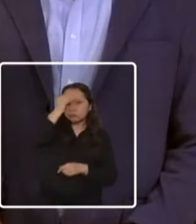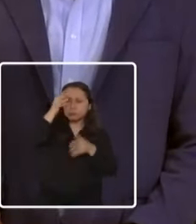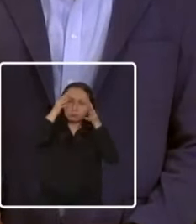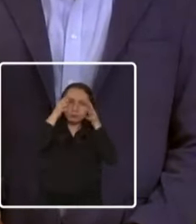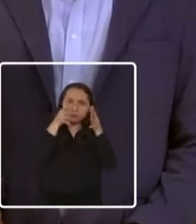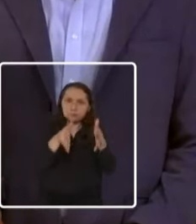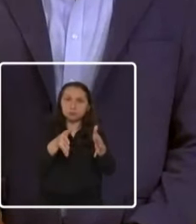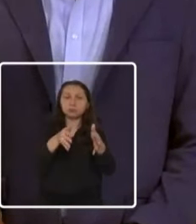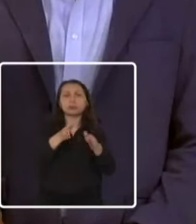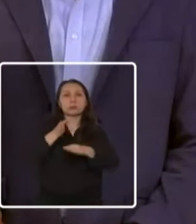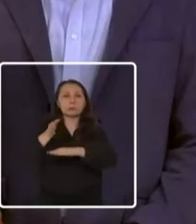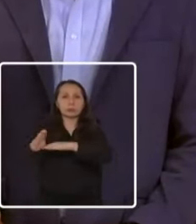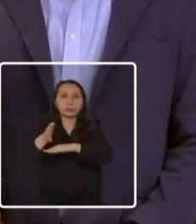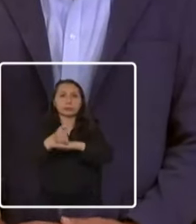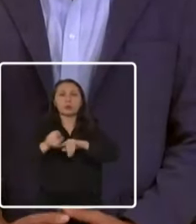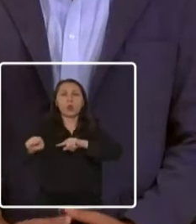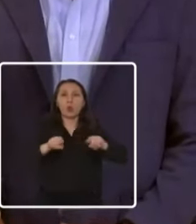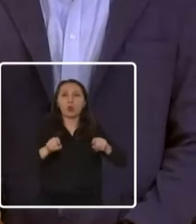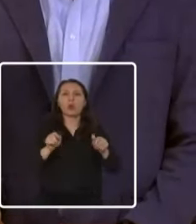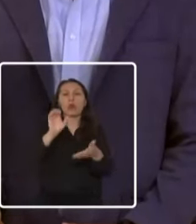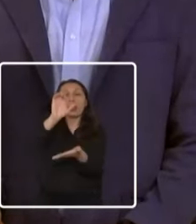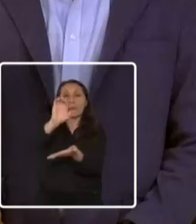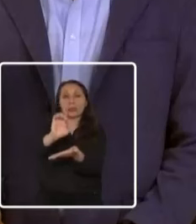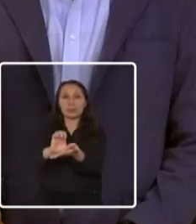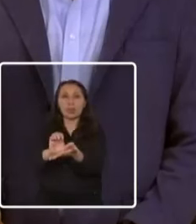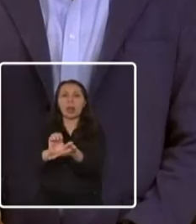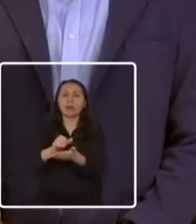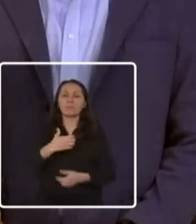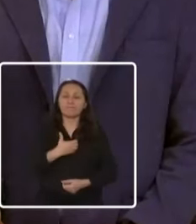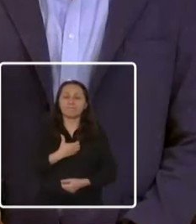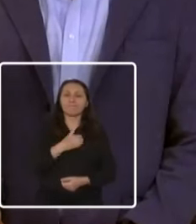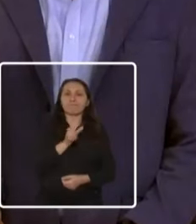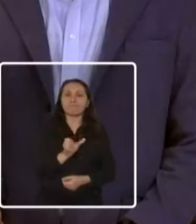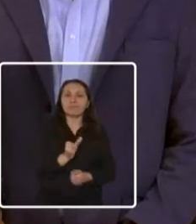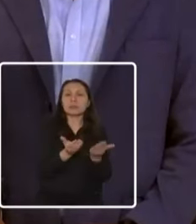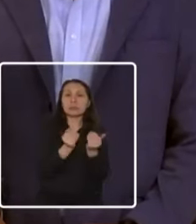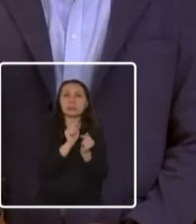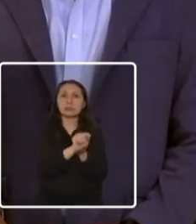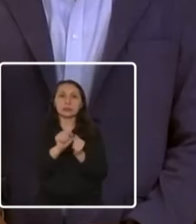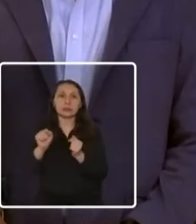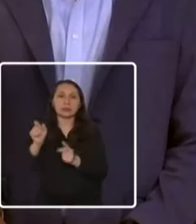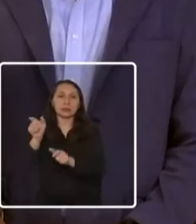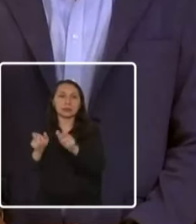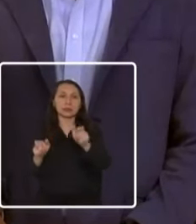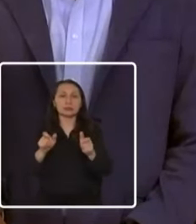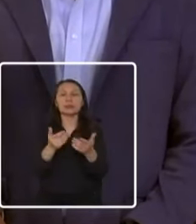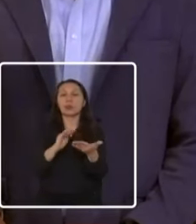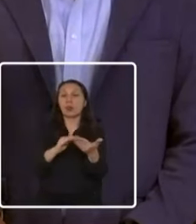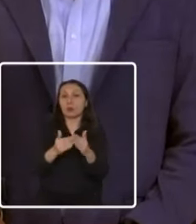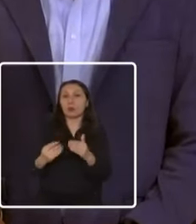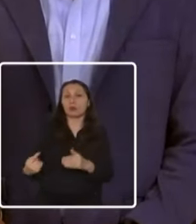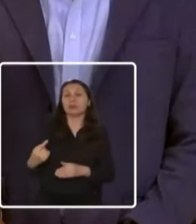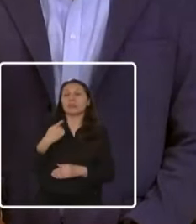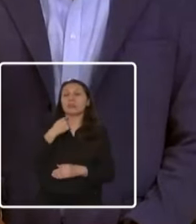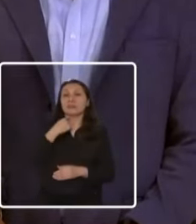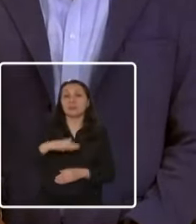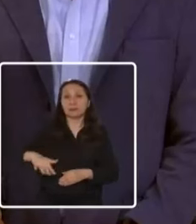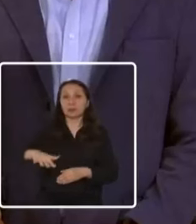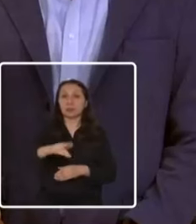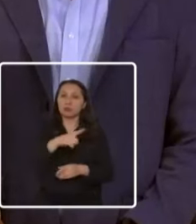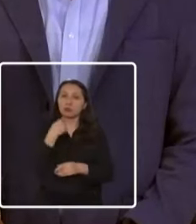ocupándonos de este despliegue coordinado del Estado, empatizando con las necesidades que tiene la comunidad que ha sido afectada